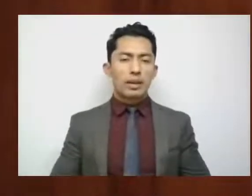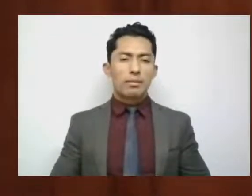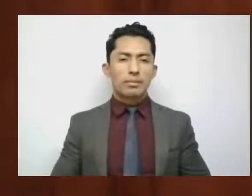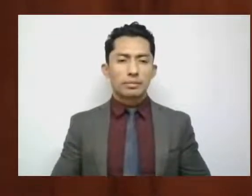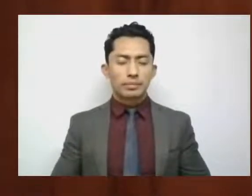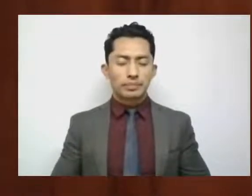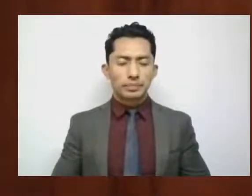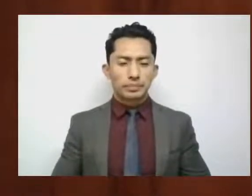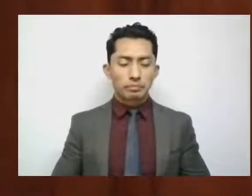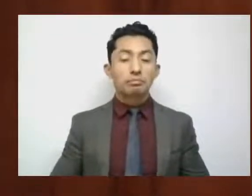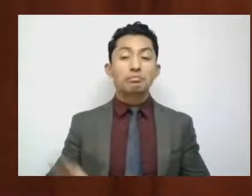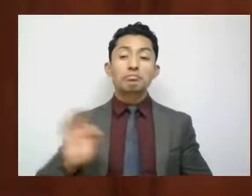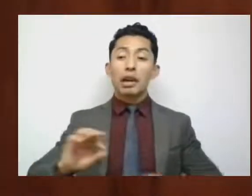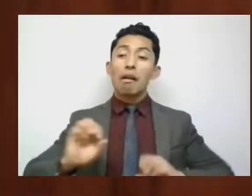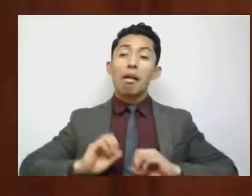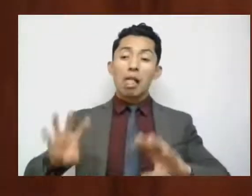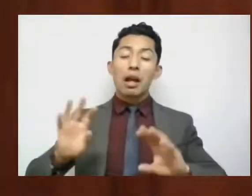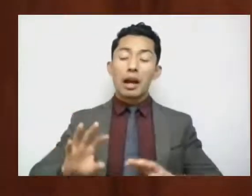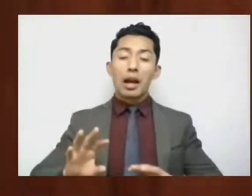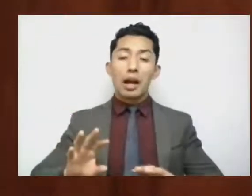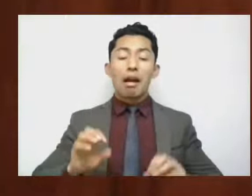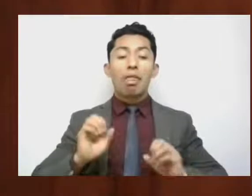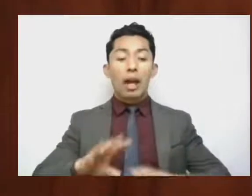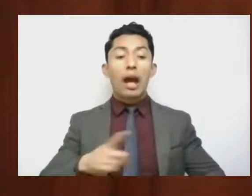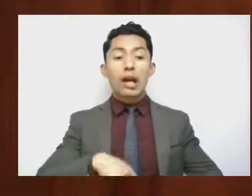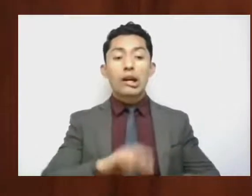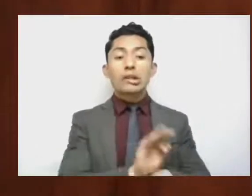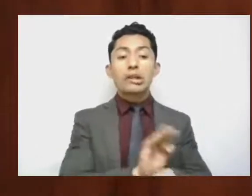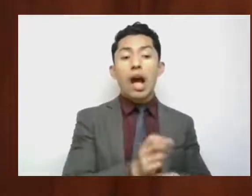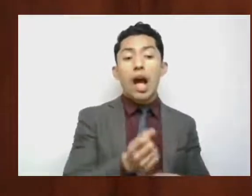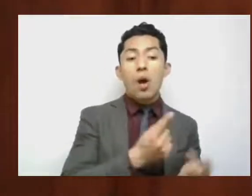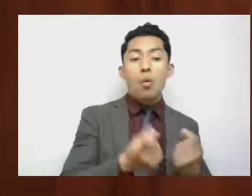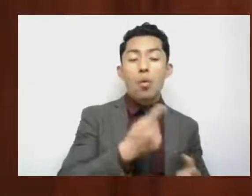Permitir que se mantenga este velo protector en favor de unos cuantos